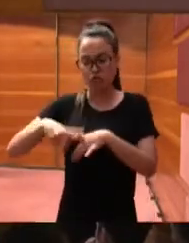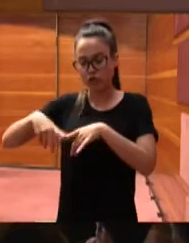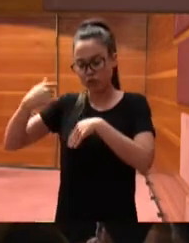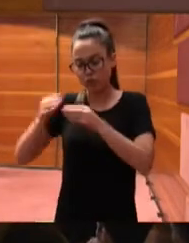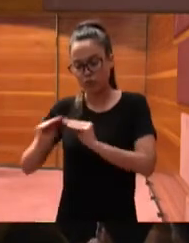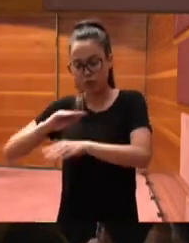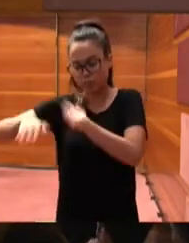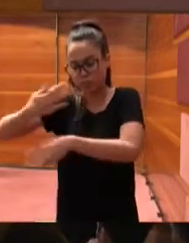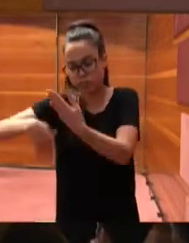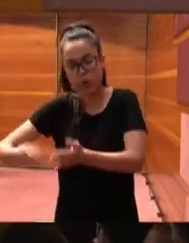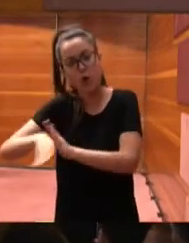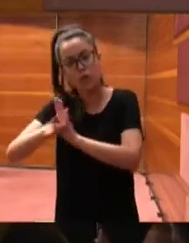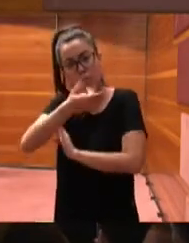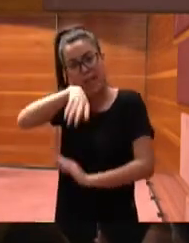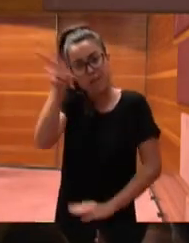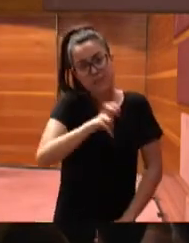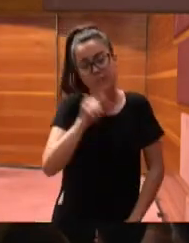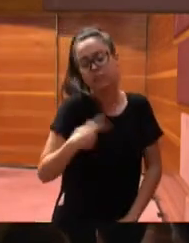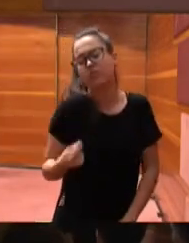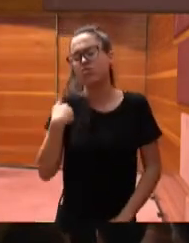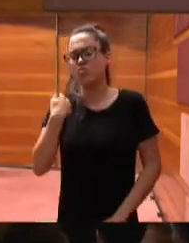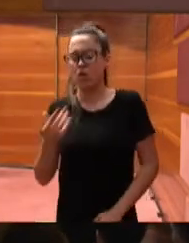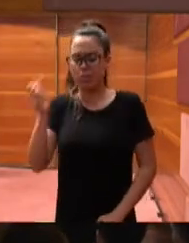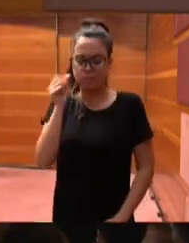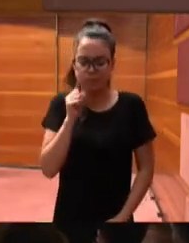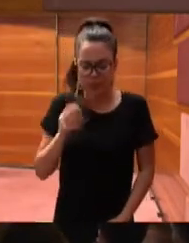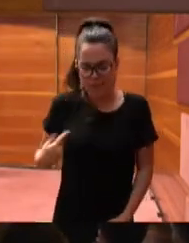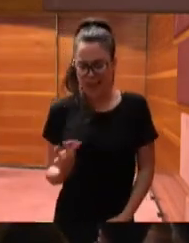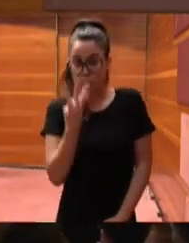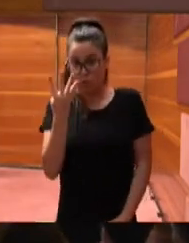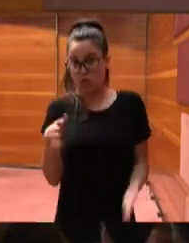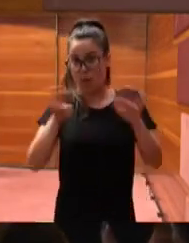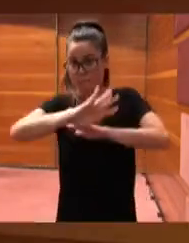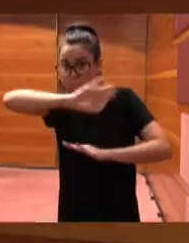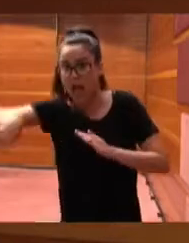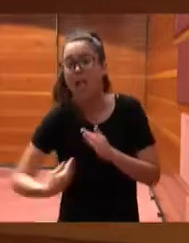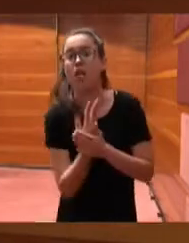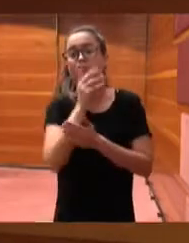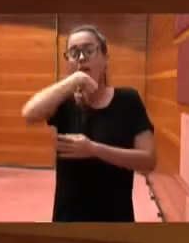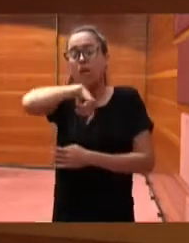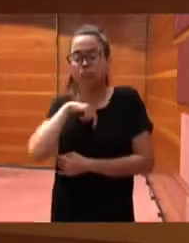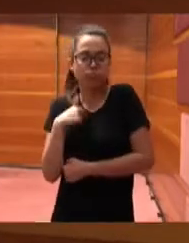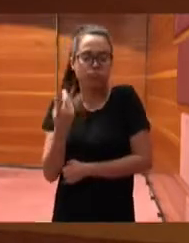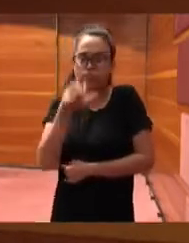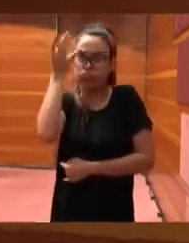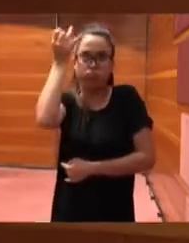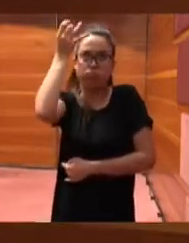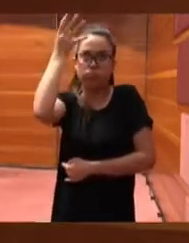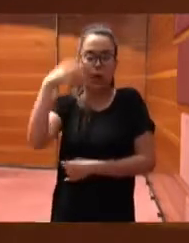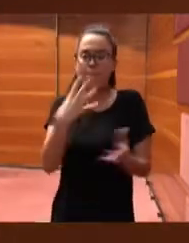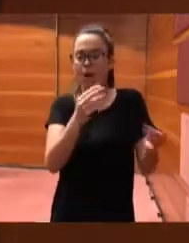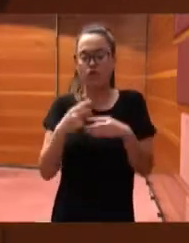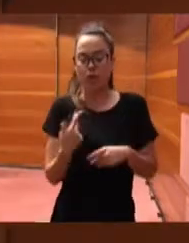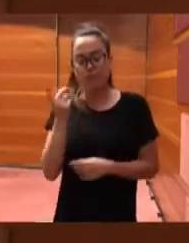bueno, y ahora con el niño no duermo nada. A mí a las 4 de la mañana se me ocurren mogollón de cosas y necesidades y tal. Con el móvil, en la